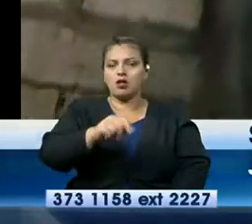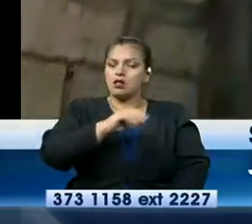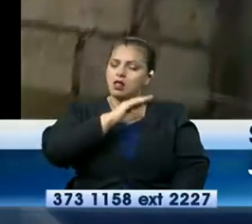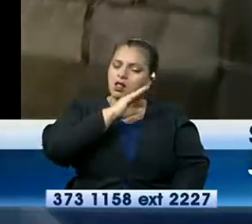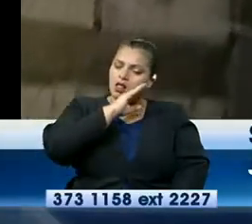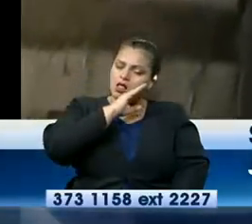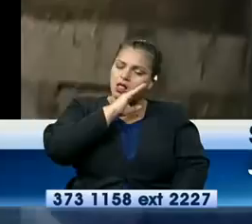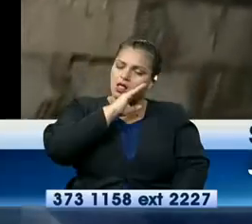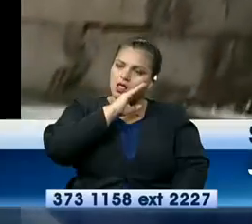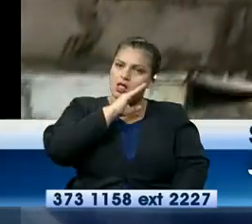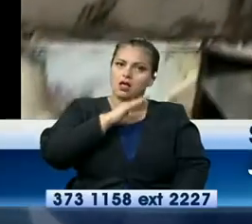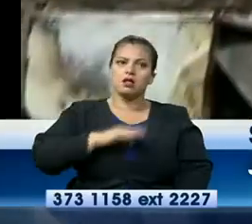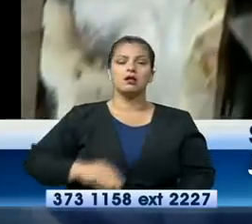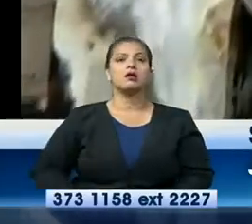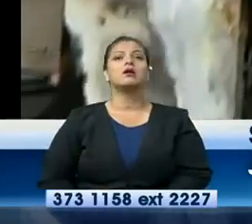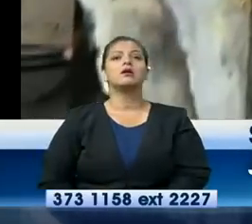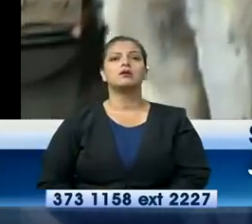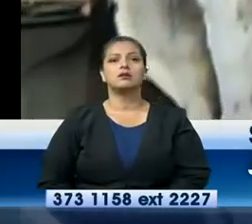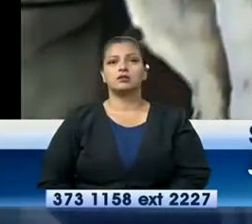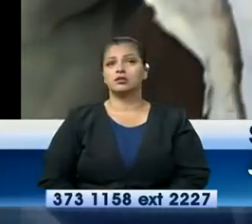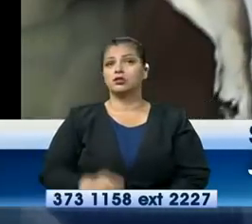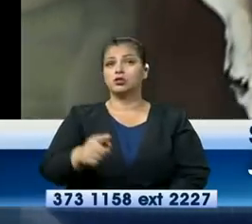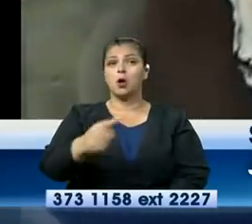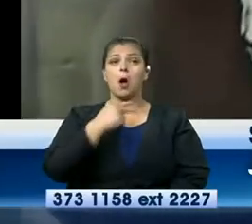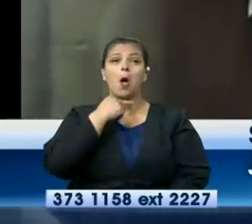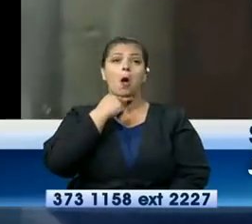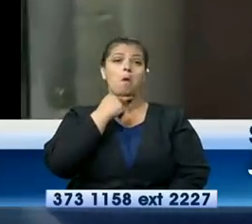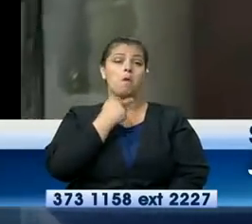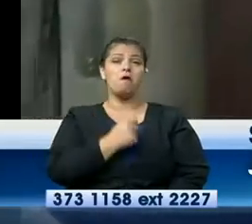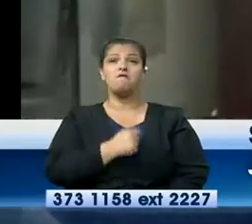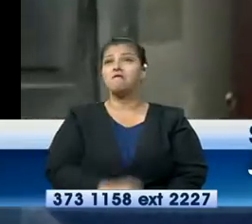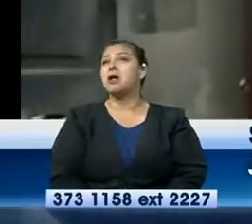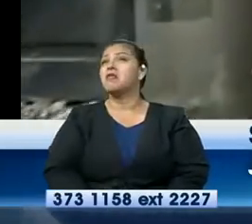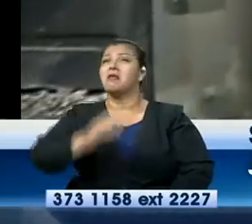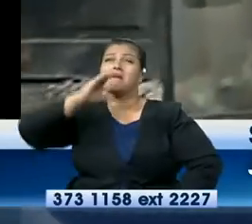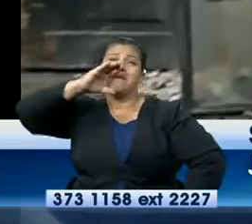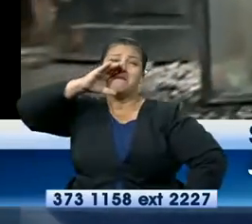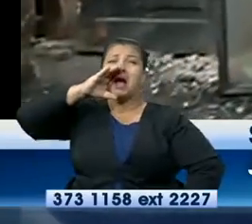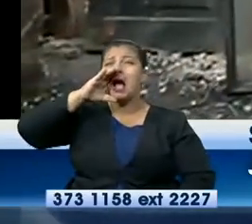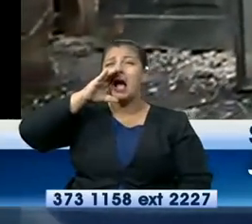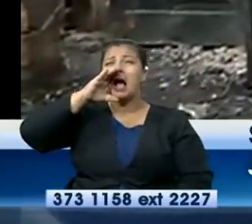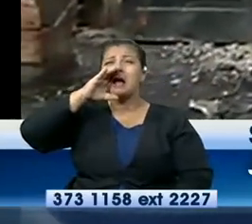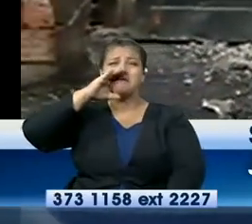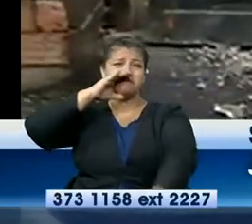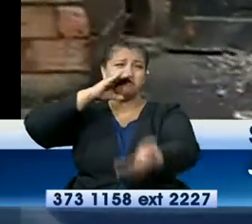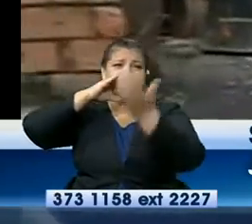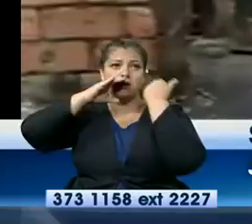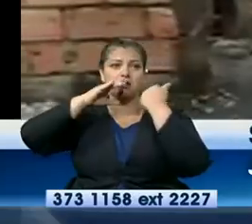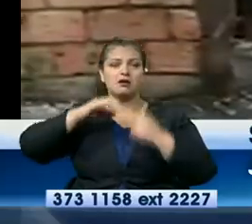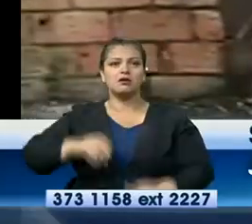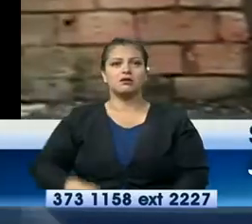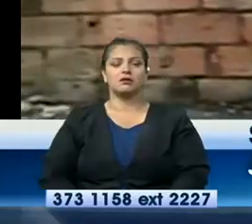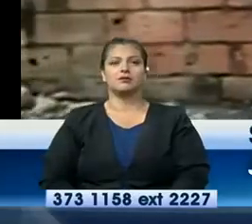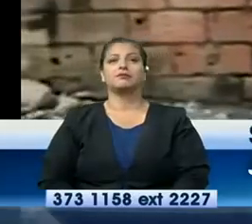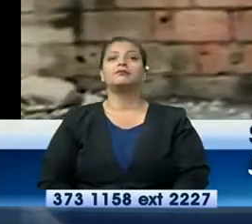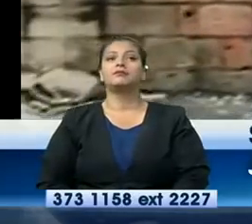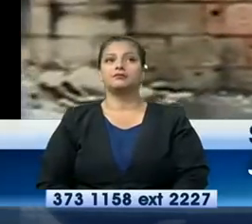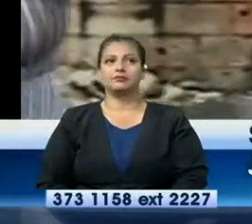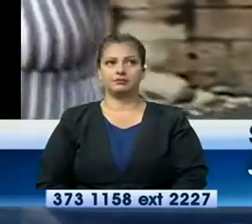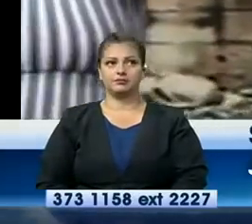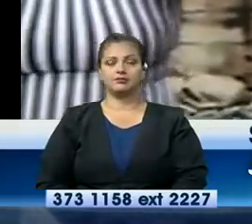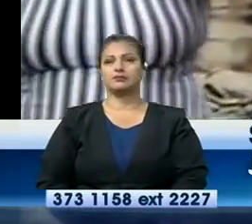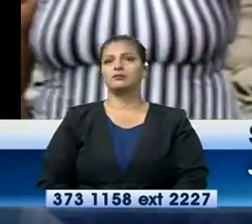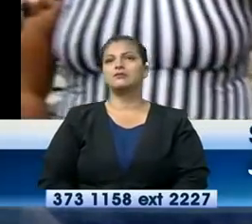le le le le le grite muy duro le l con los pies como la cámara está en la parte de arriba se lanzó